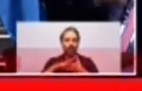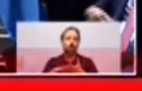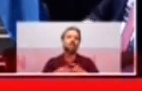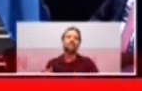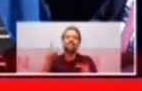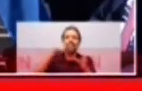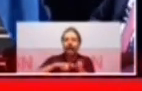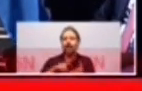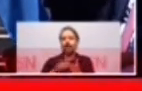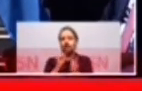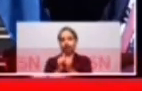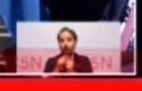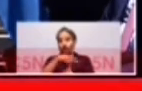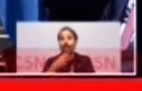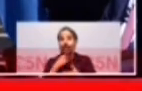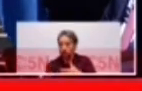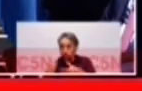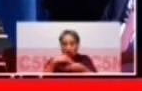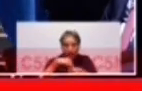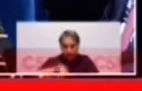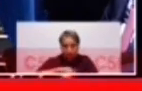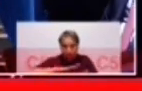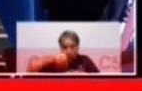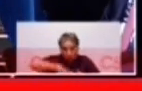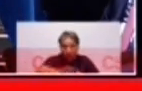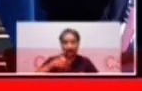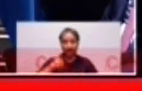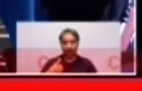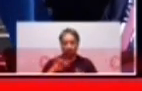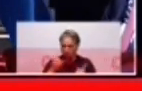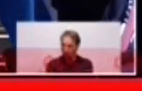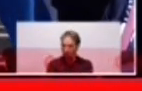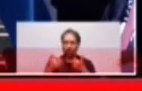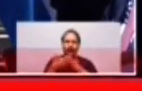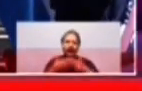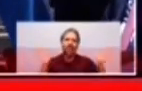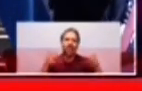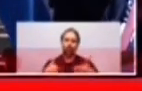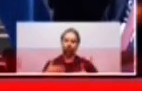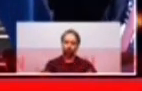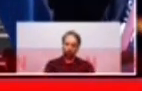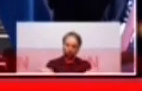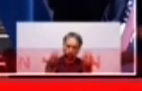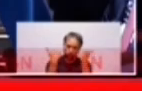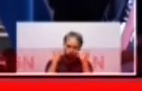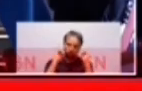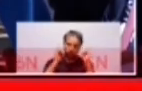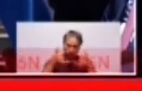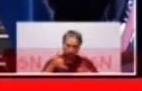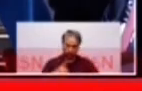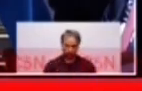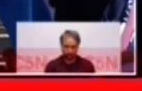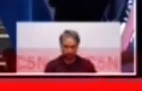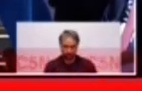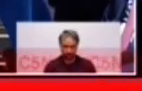Fernando cuando asumió dijo lo que no se pueda consensuar va directo por decreto acá lo estamos